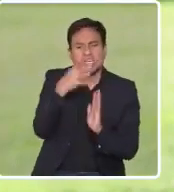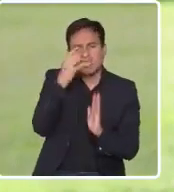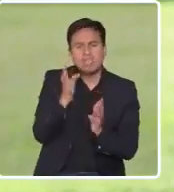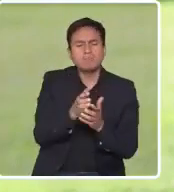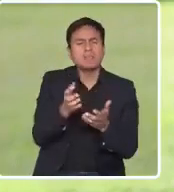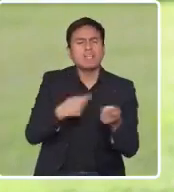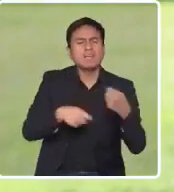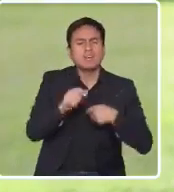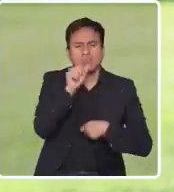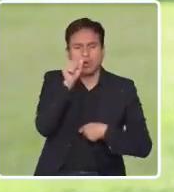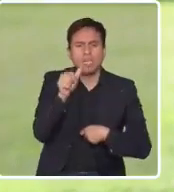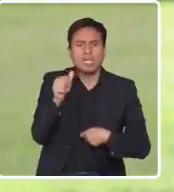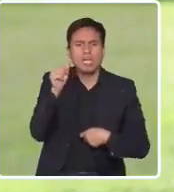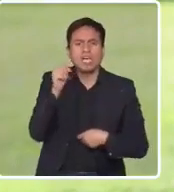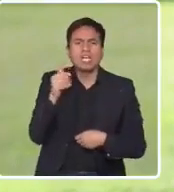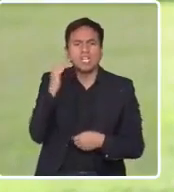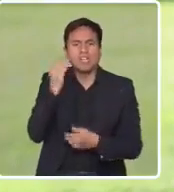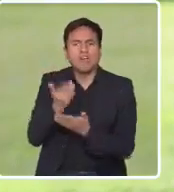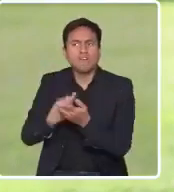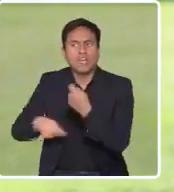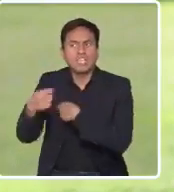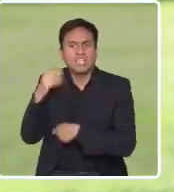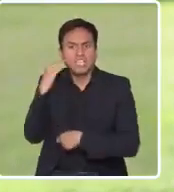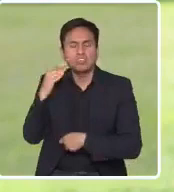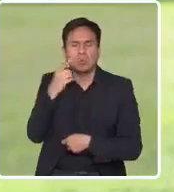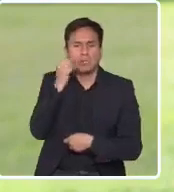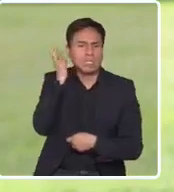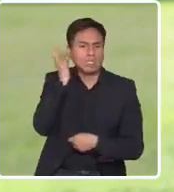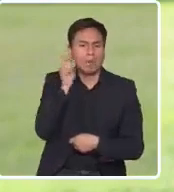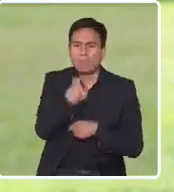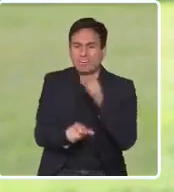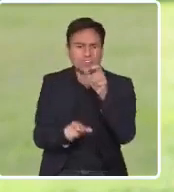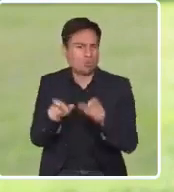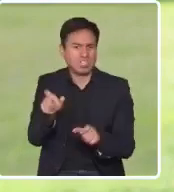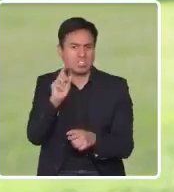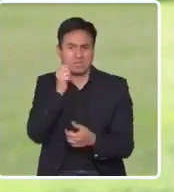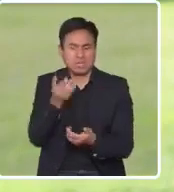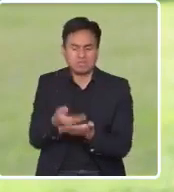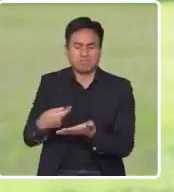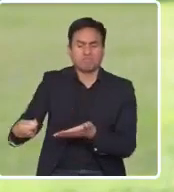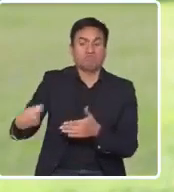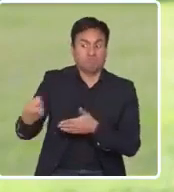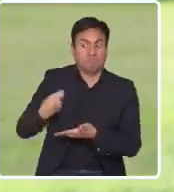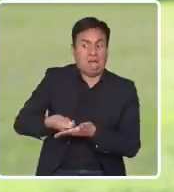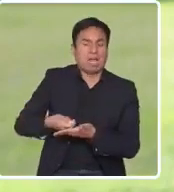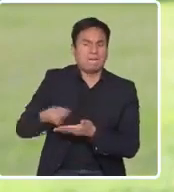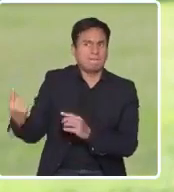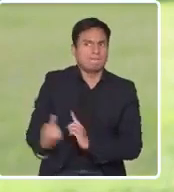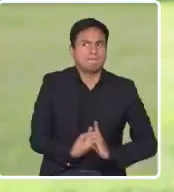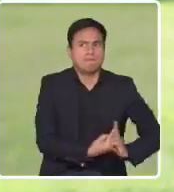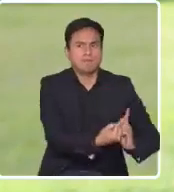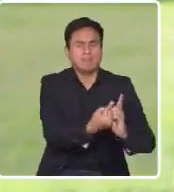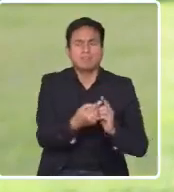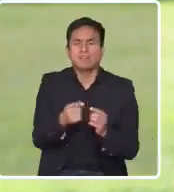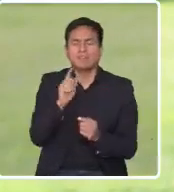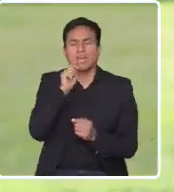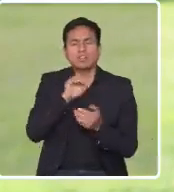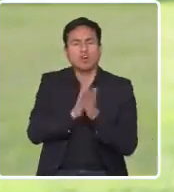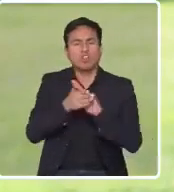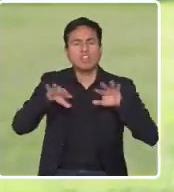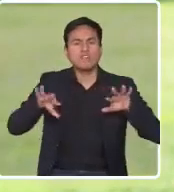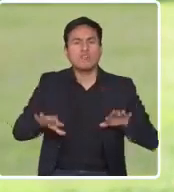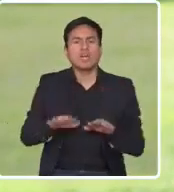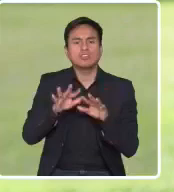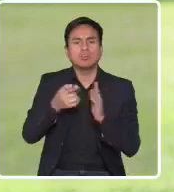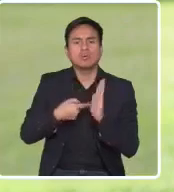el tráfico de drogas, el tráfico de niños y niñas, el tráfico de personas. Entonces, todos estos esfuerzos